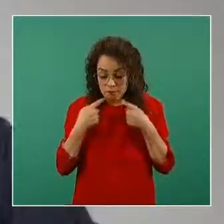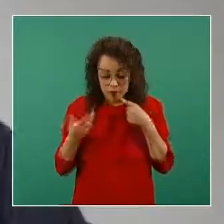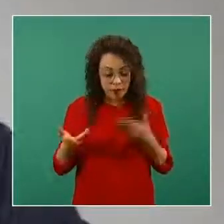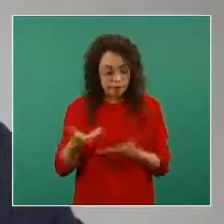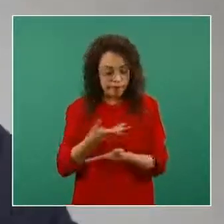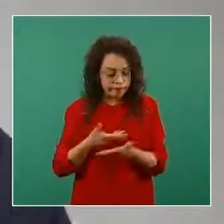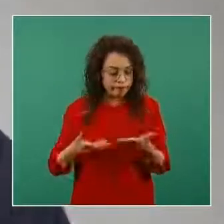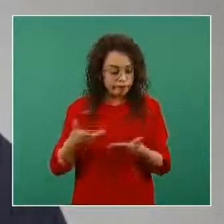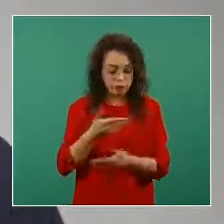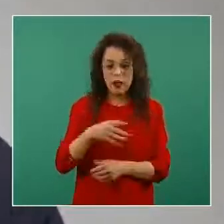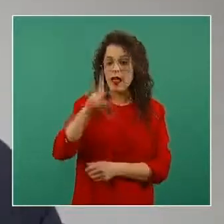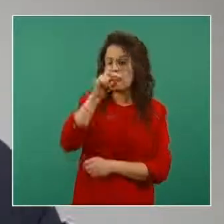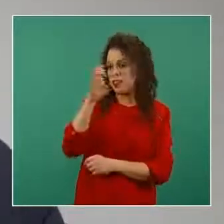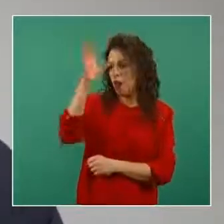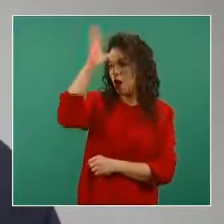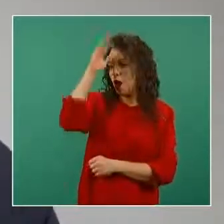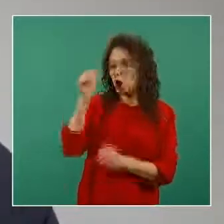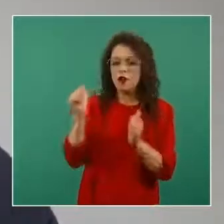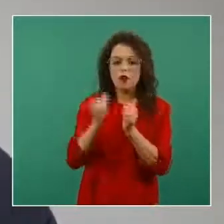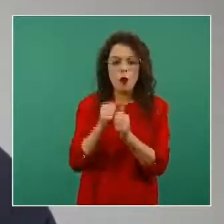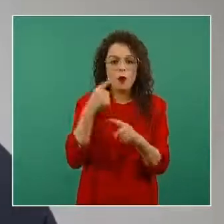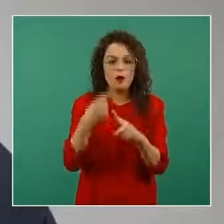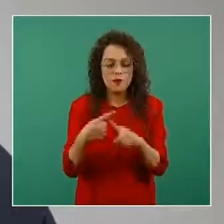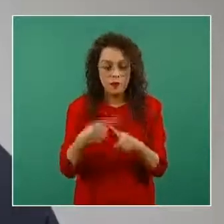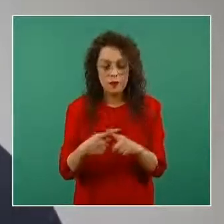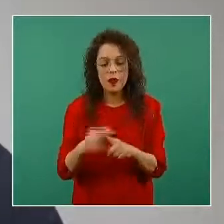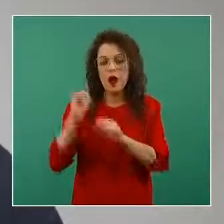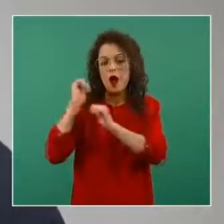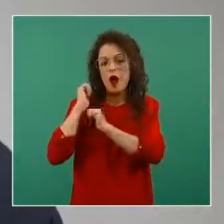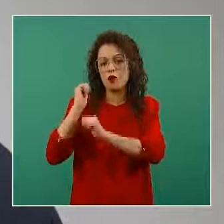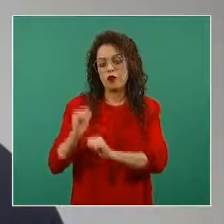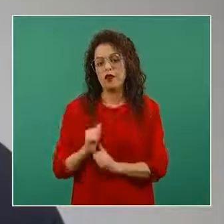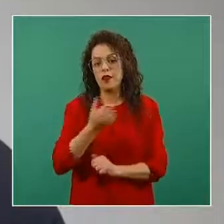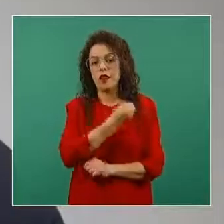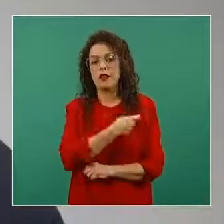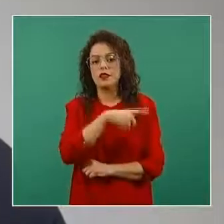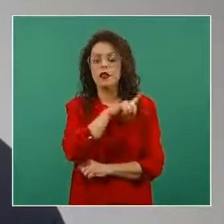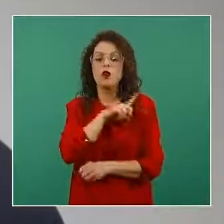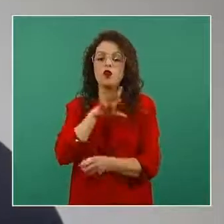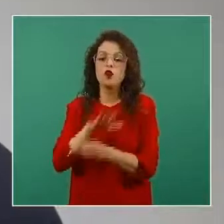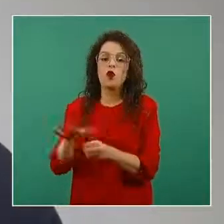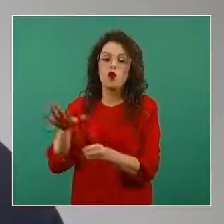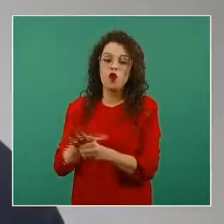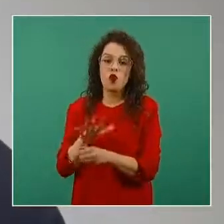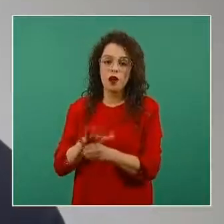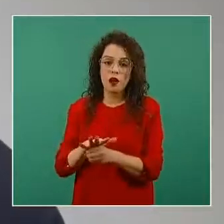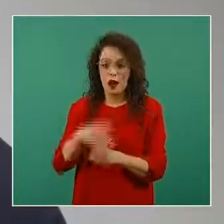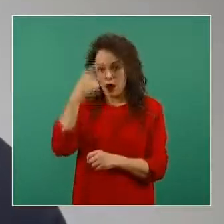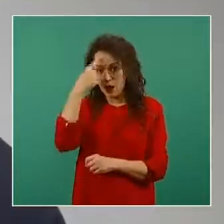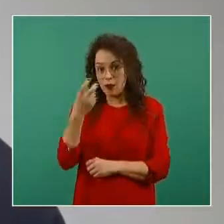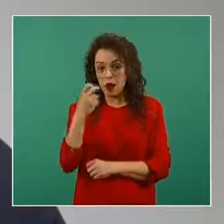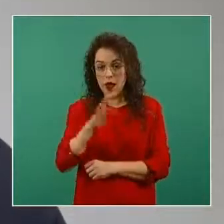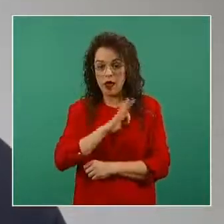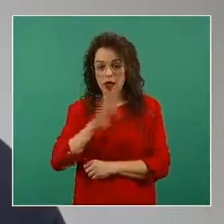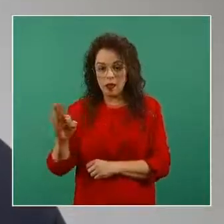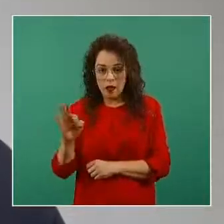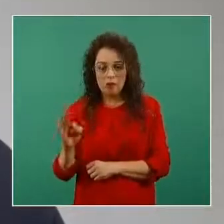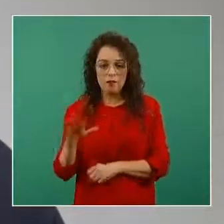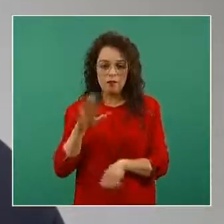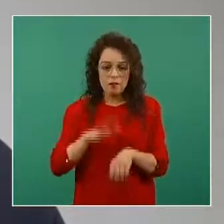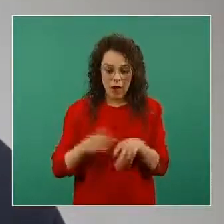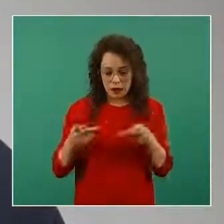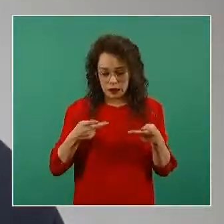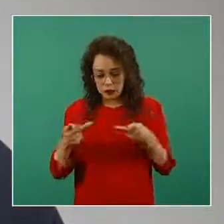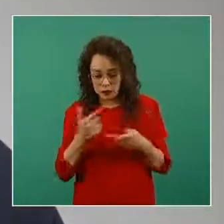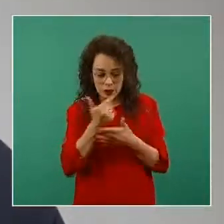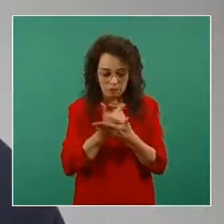con las autoridades sanitarias locales para entonces poder llevar a cabo ya la logística específica en